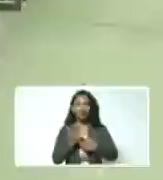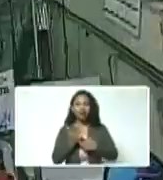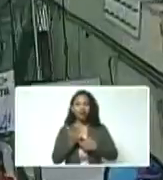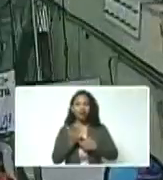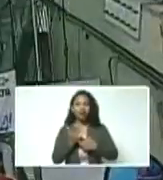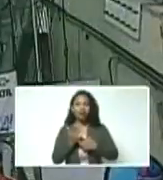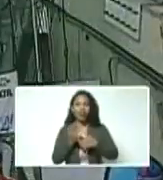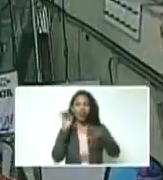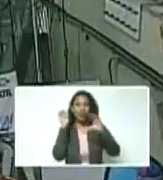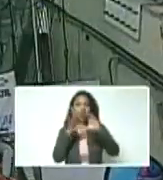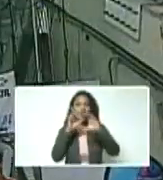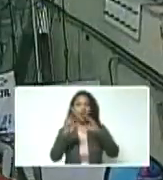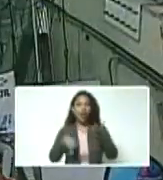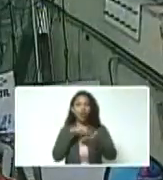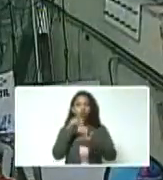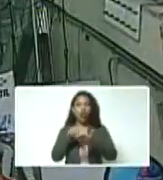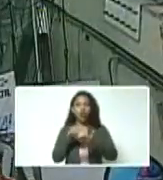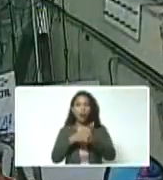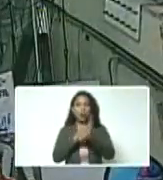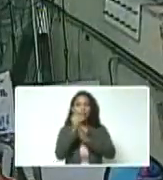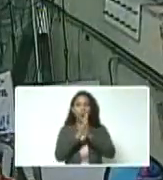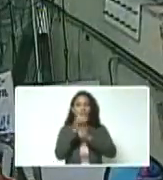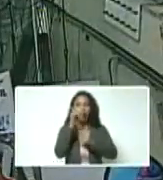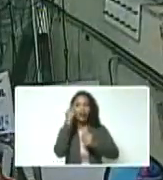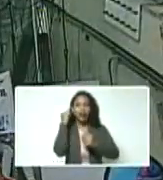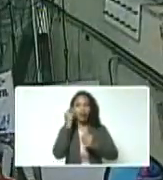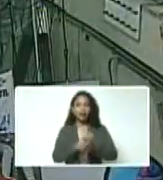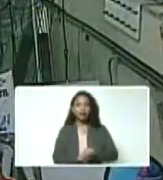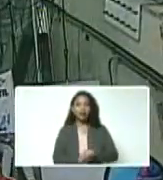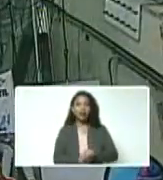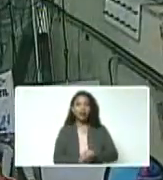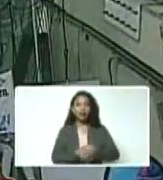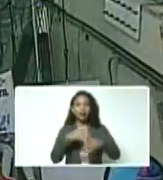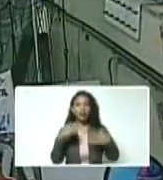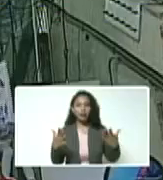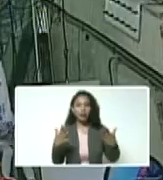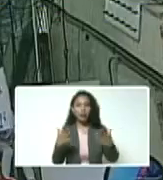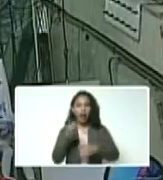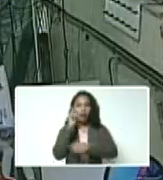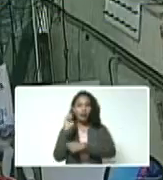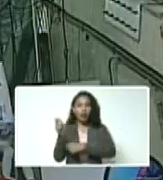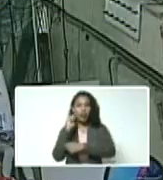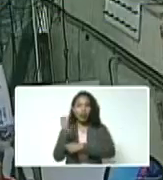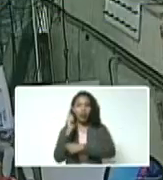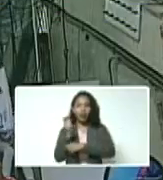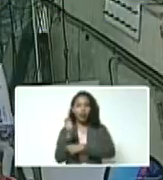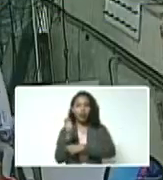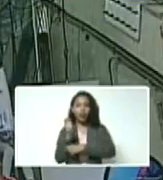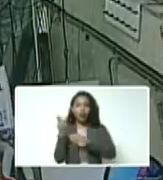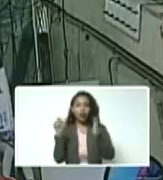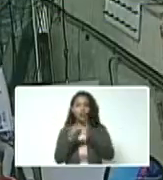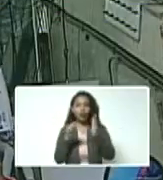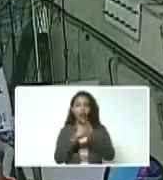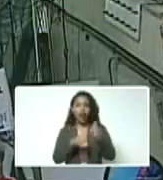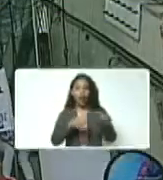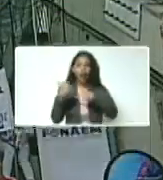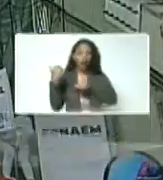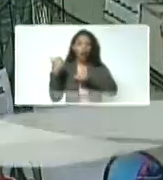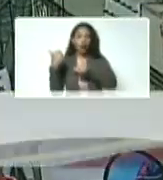del Fondo Nacional de Emprendedores y Emprendedoras, pues, el financiamiento, donde ellos